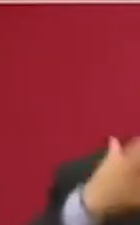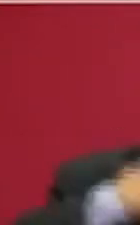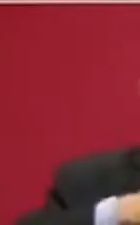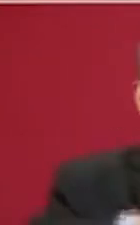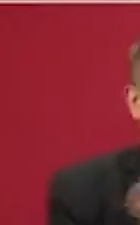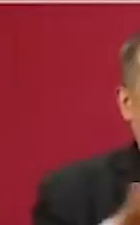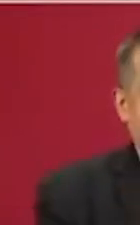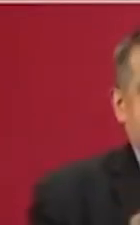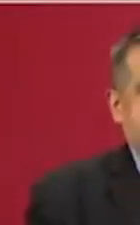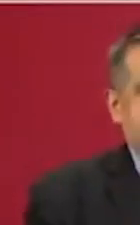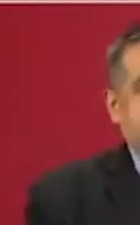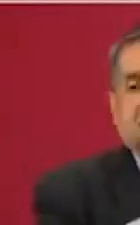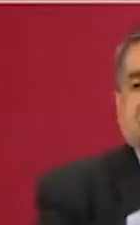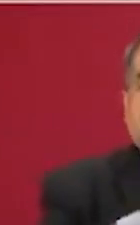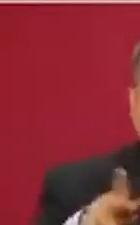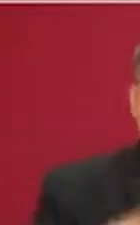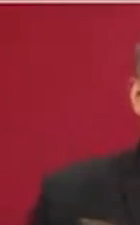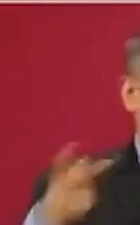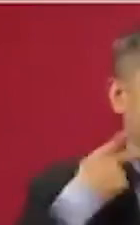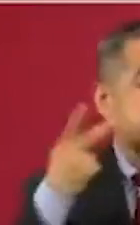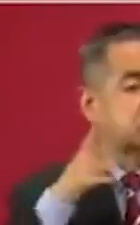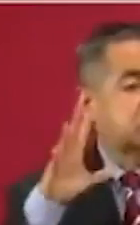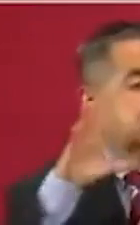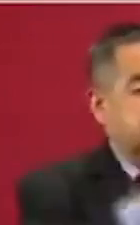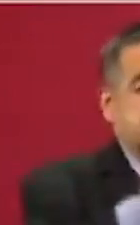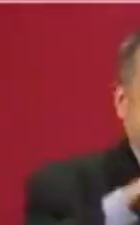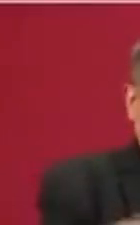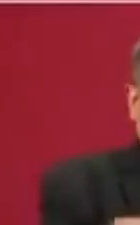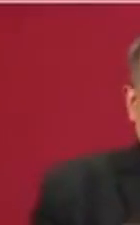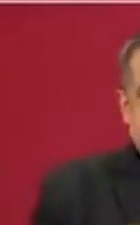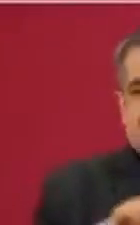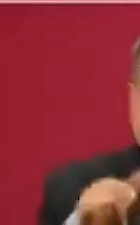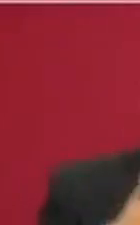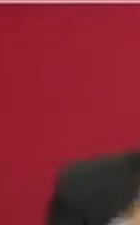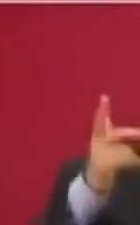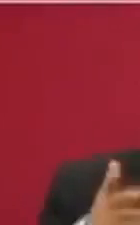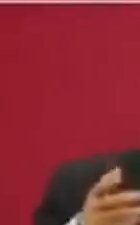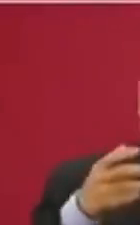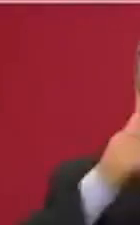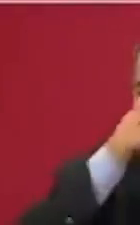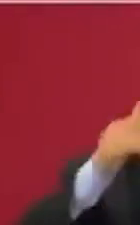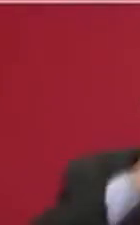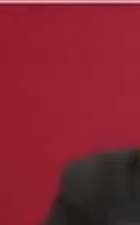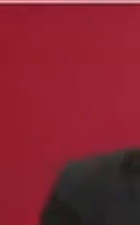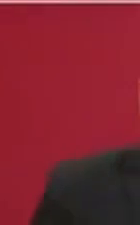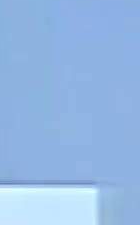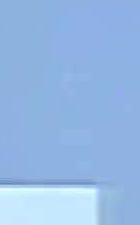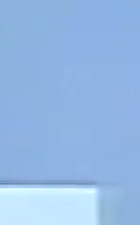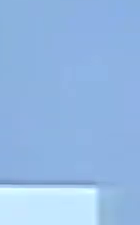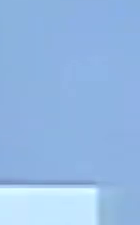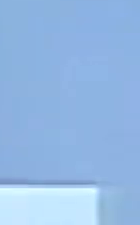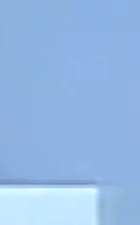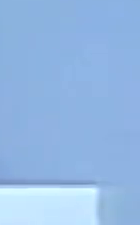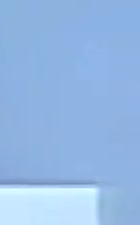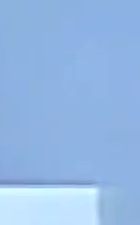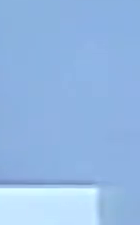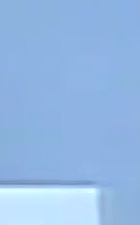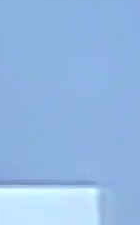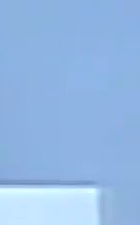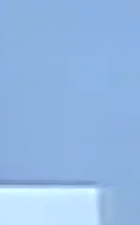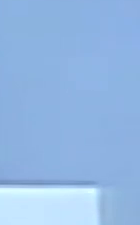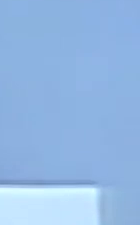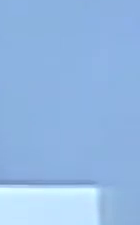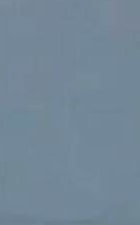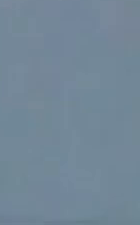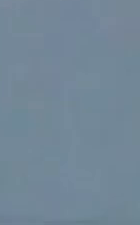a genaro garcía luna así lo reveló el presidente de andrés manuel lópez obrador garcía luna se encuentra